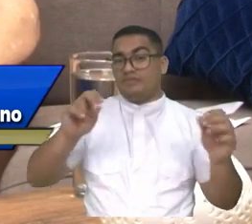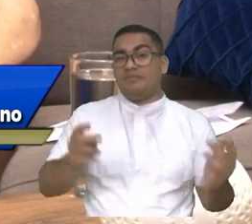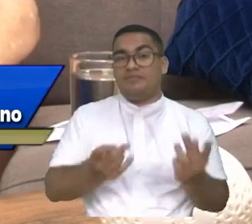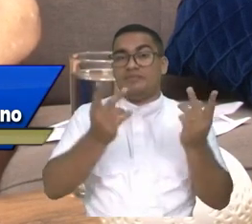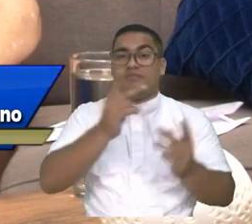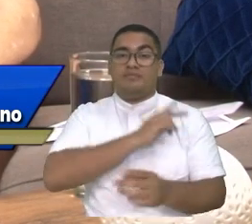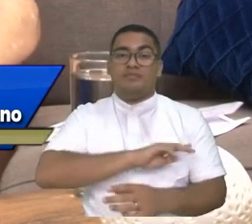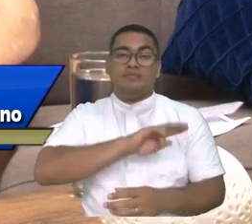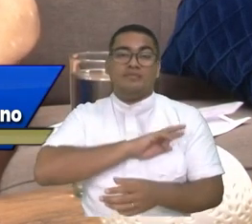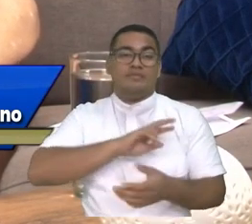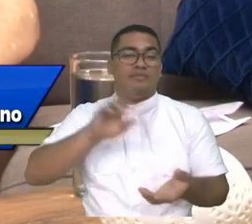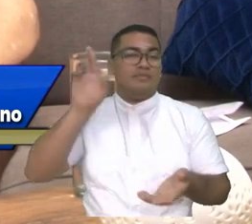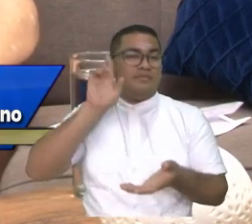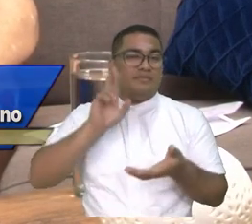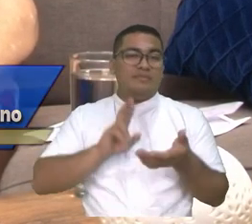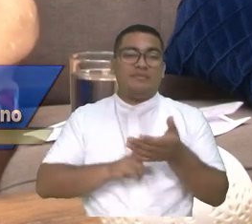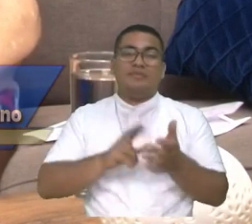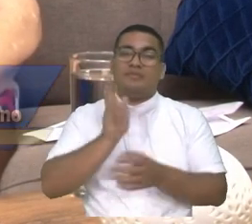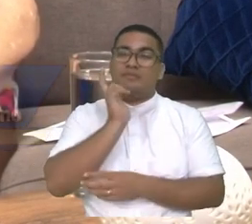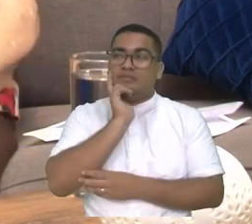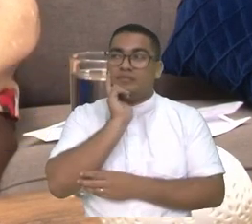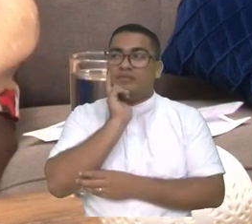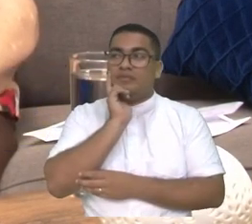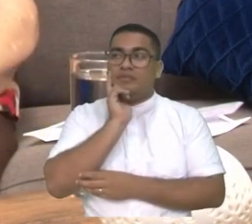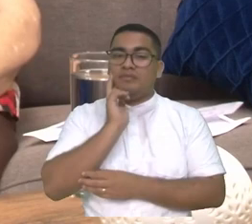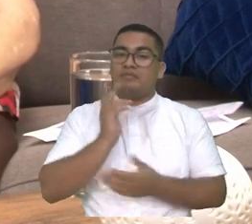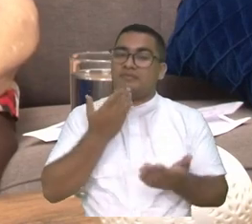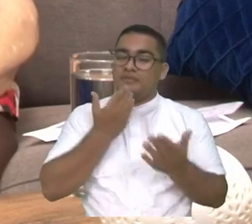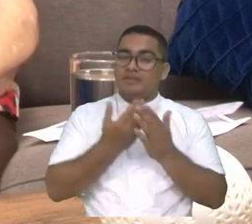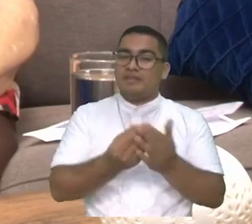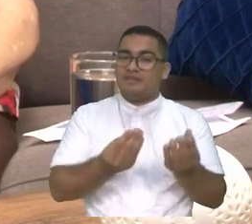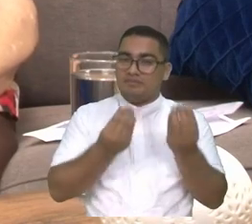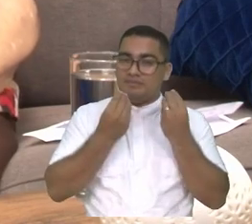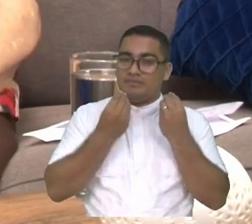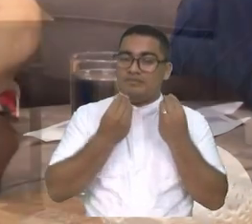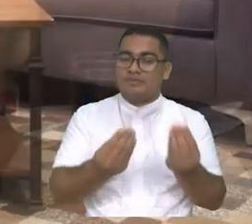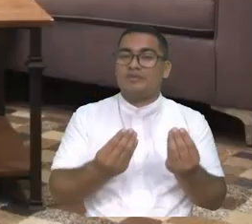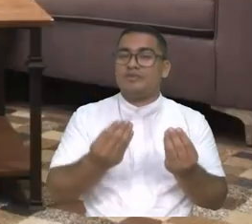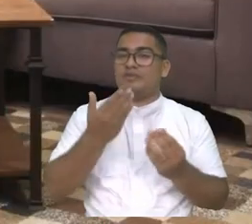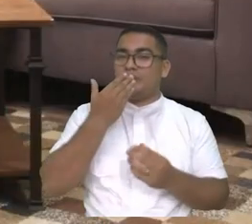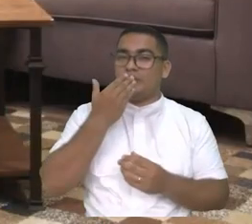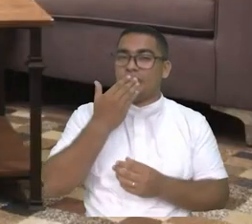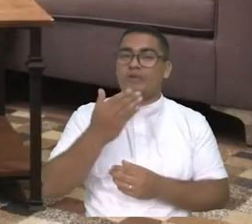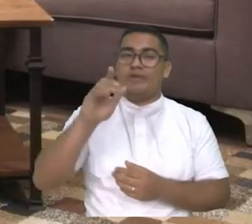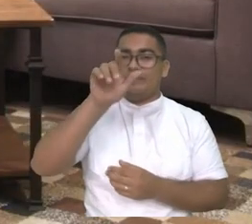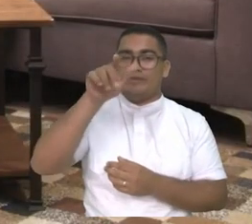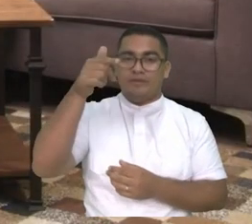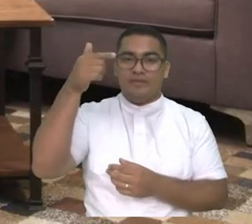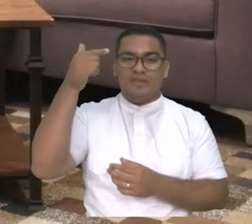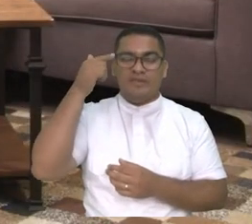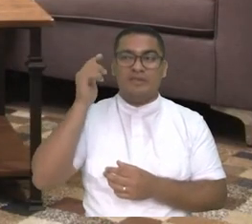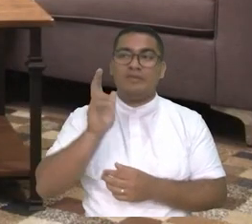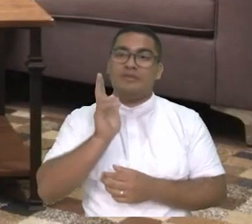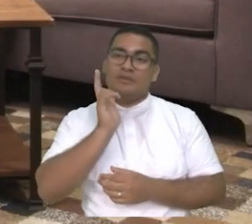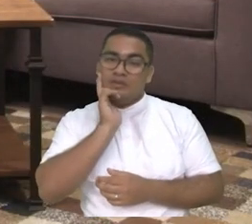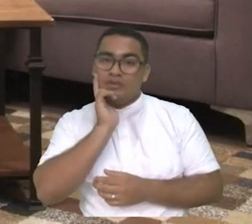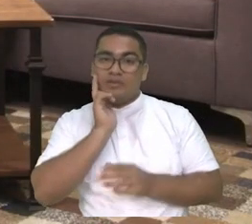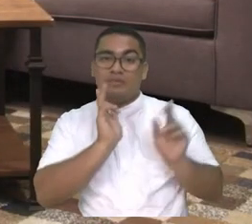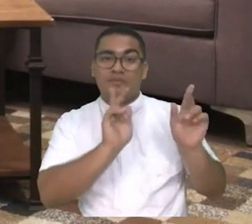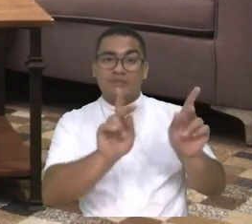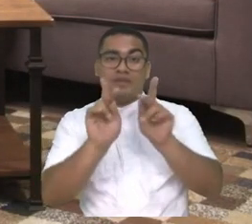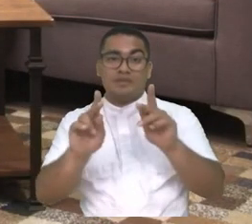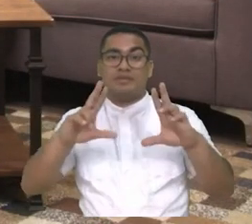valores morales, espirituales y educativos. Así es que gracias a nuestro buen gobierno, Rubén Darío y los